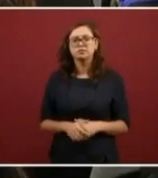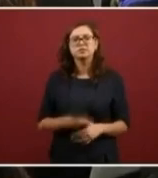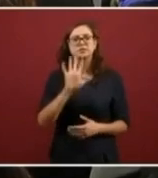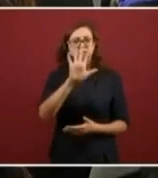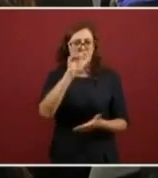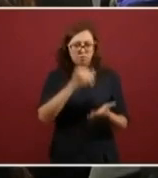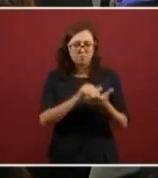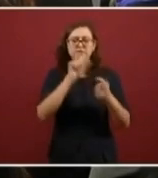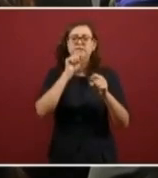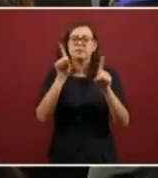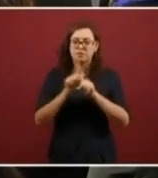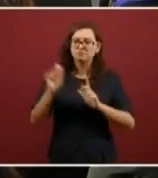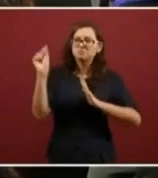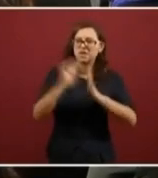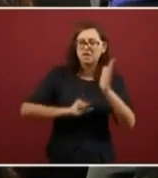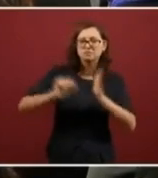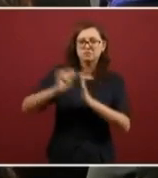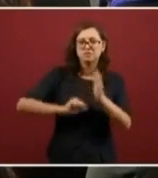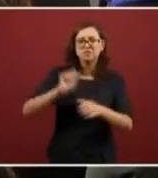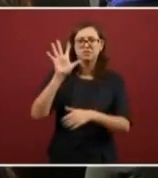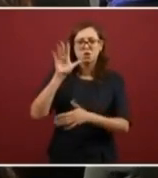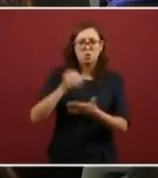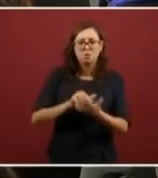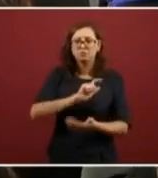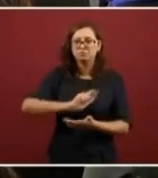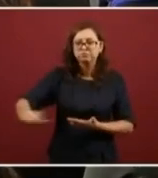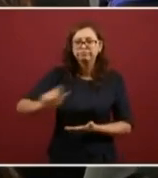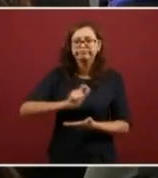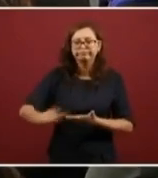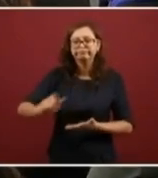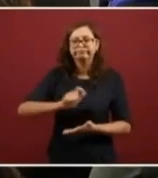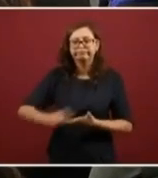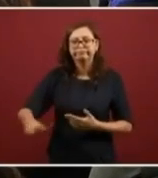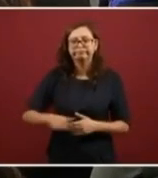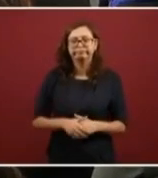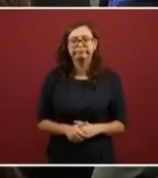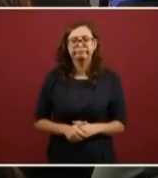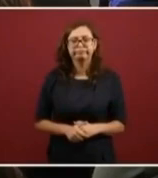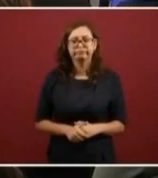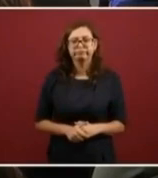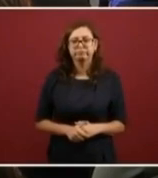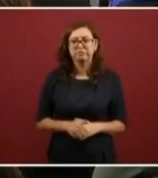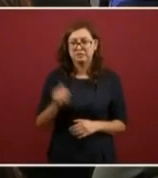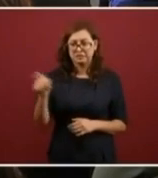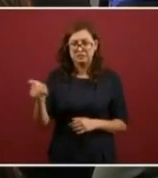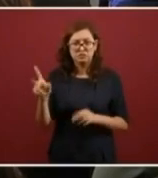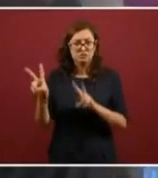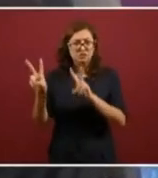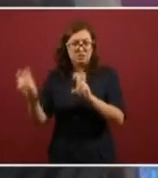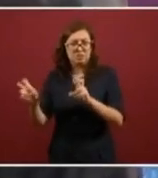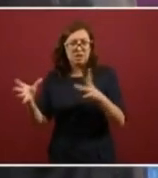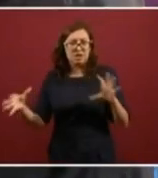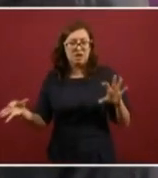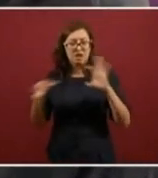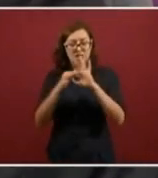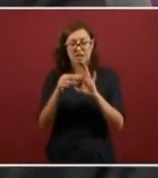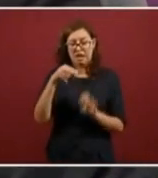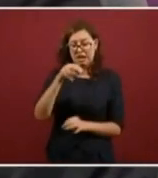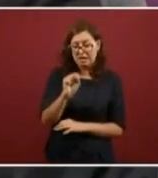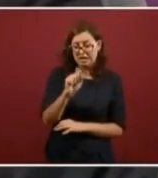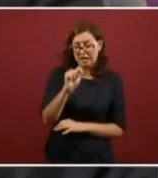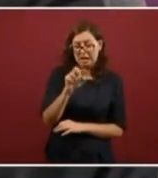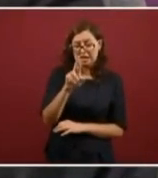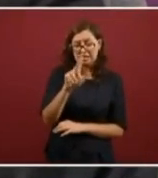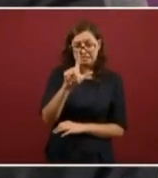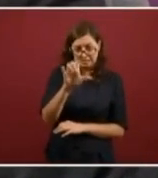5,000 pesos por productor. Esto no tiene nada que ver con Nestlé. Esto es para los productores